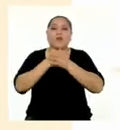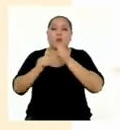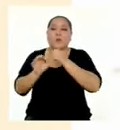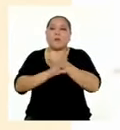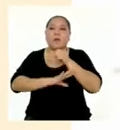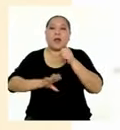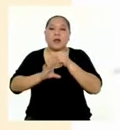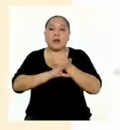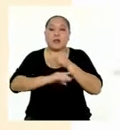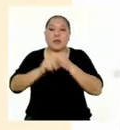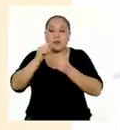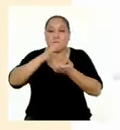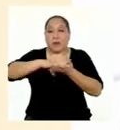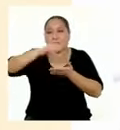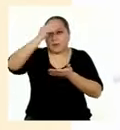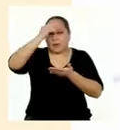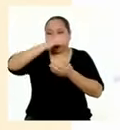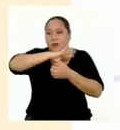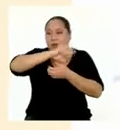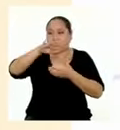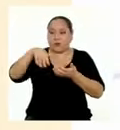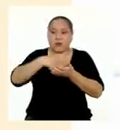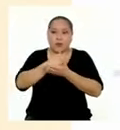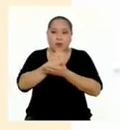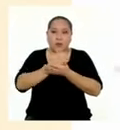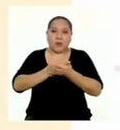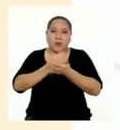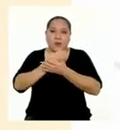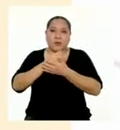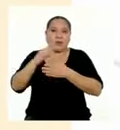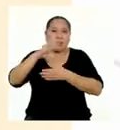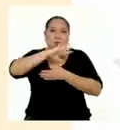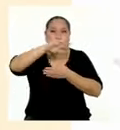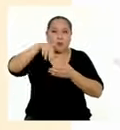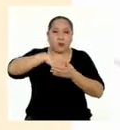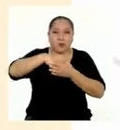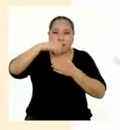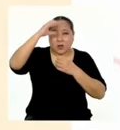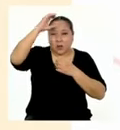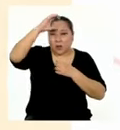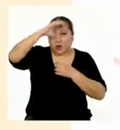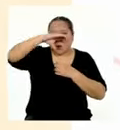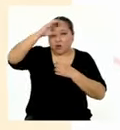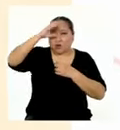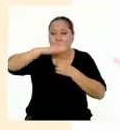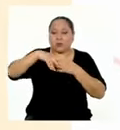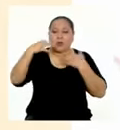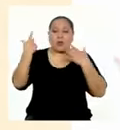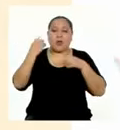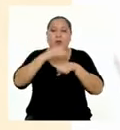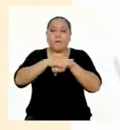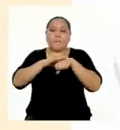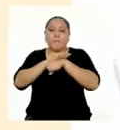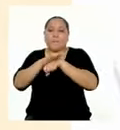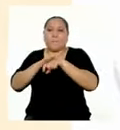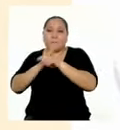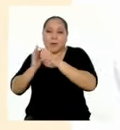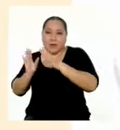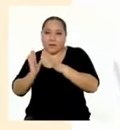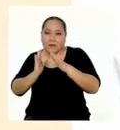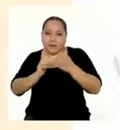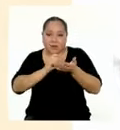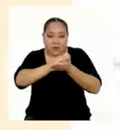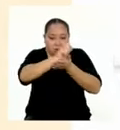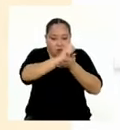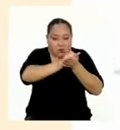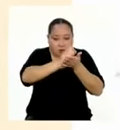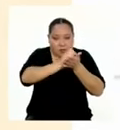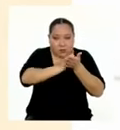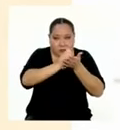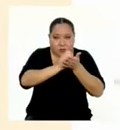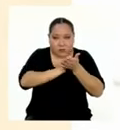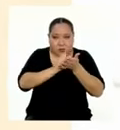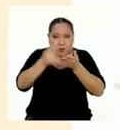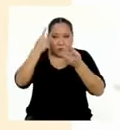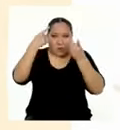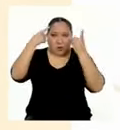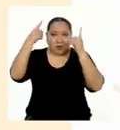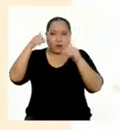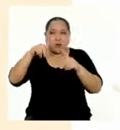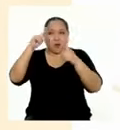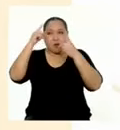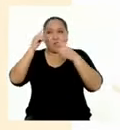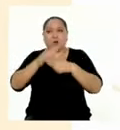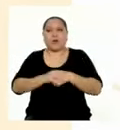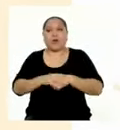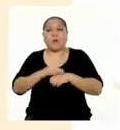de nuestro aprendizaje en todas las áreas. Con todo este conocimiento realizamos el proceso de planificación y textualización de nuestros